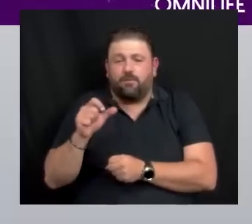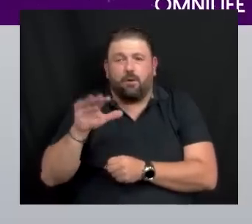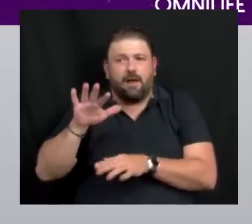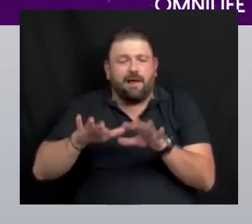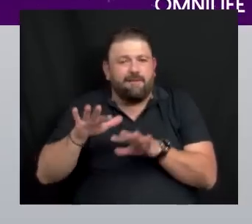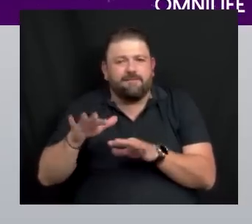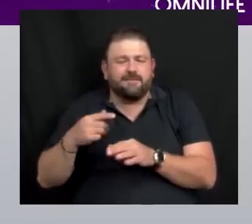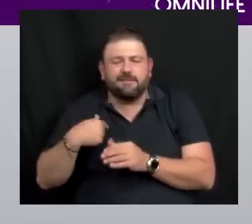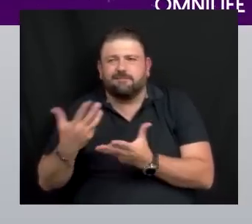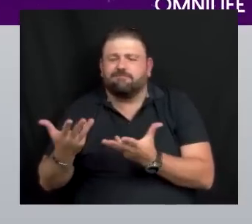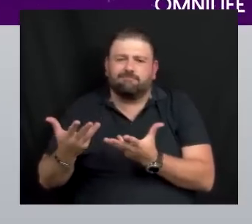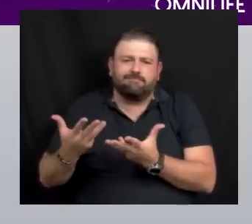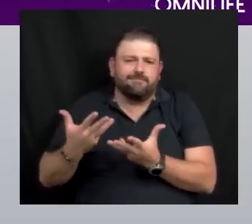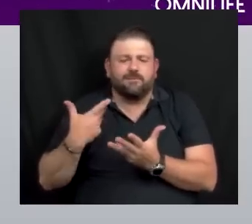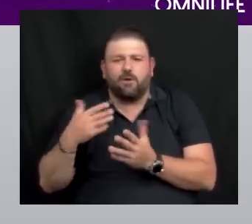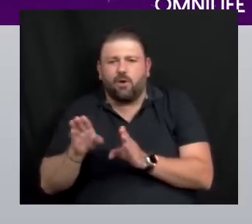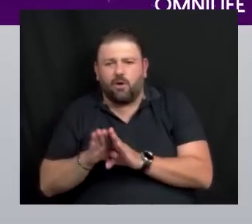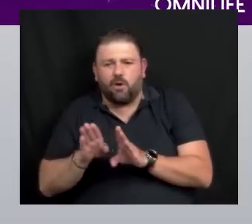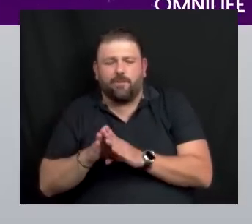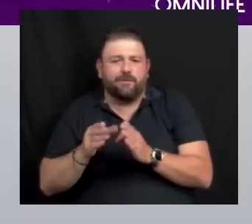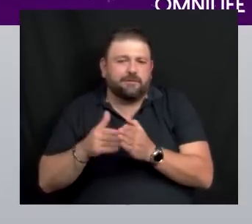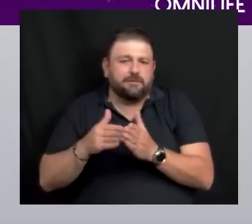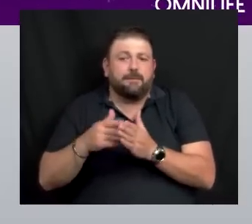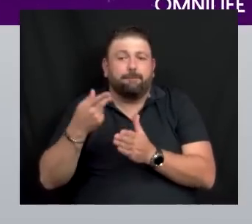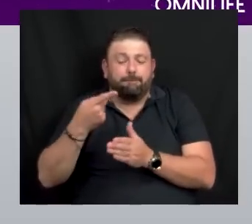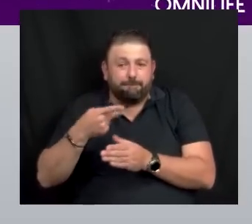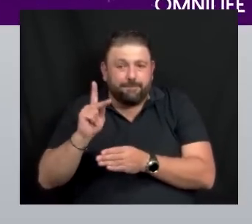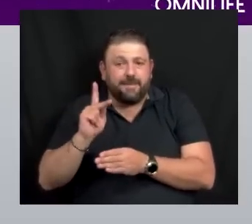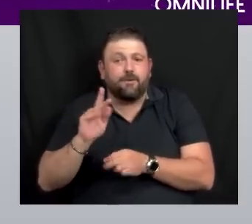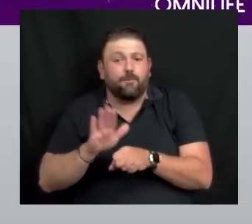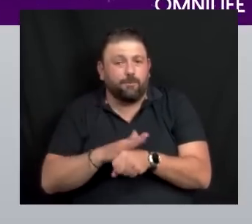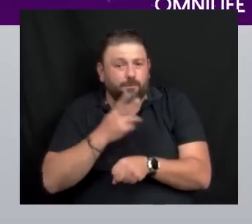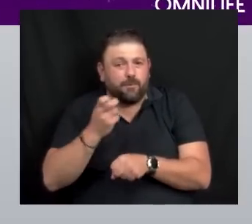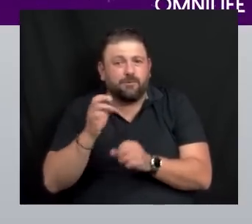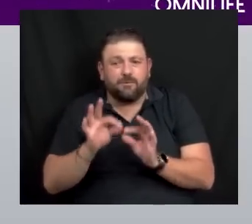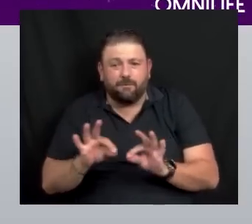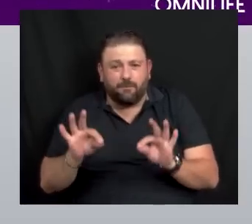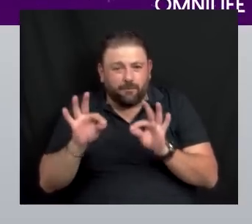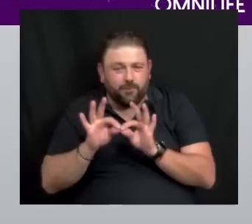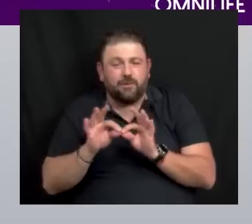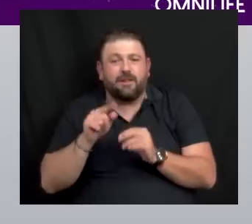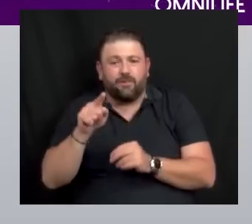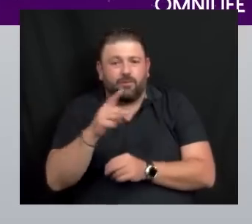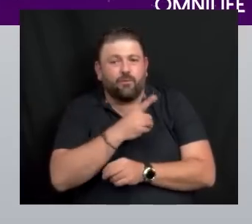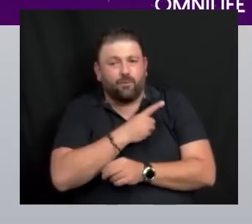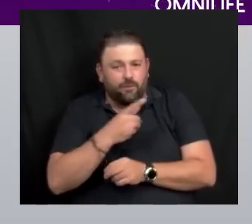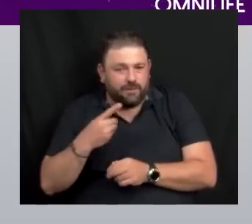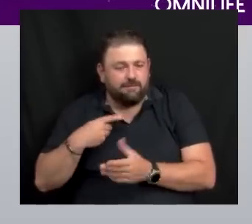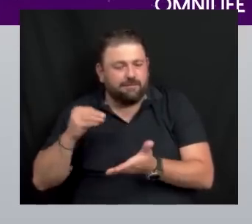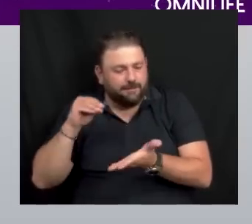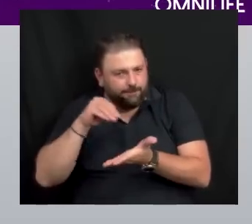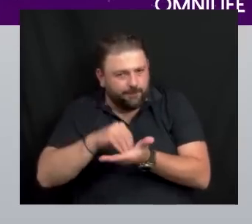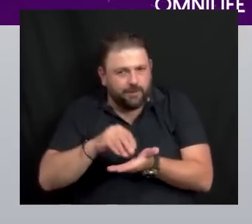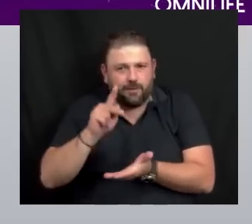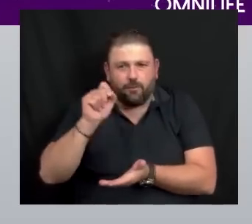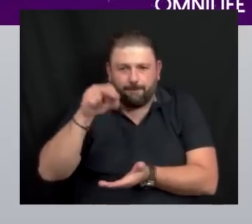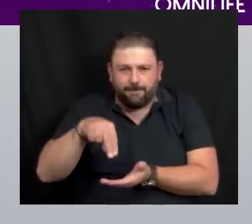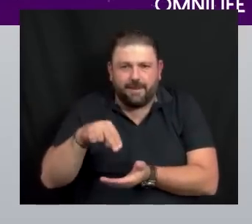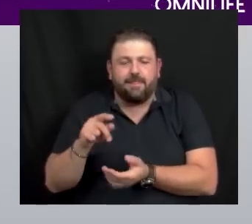permitían darlos en ese principio. Por eso es muy importante que ya lo pongas en tu plan creciendo. Está